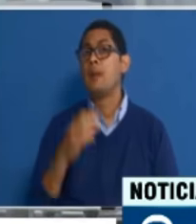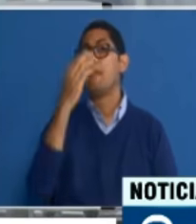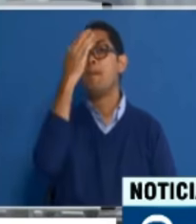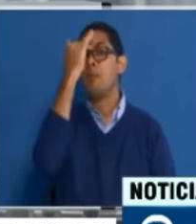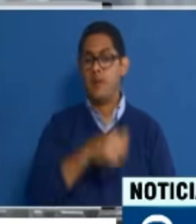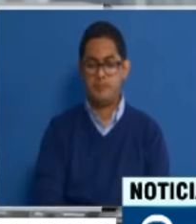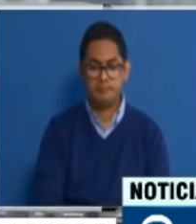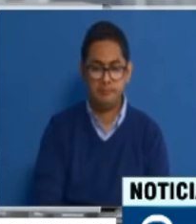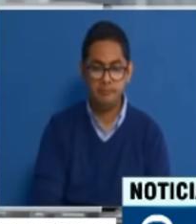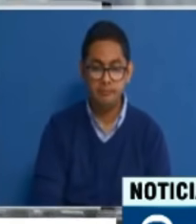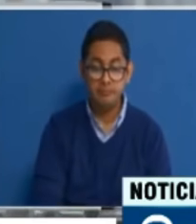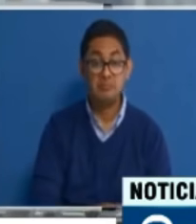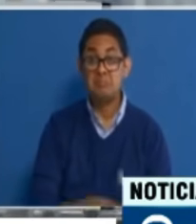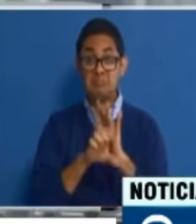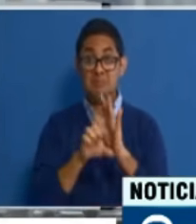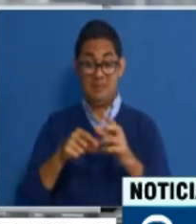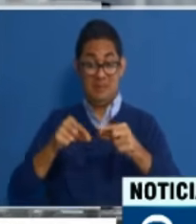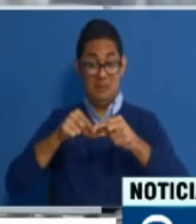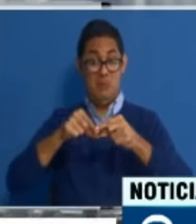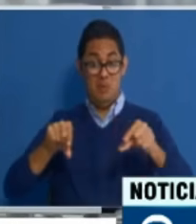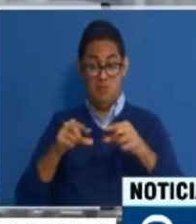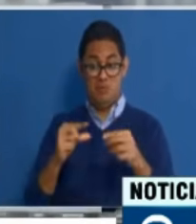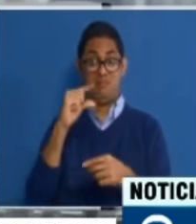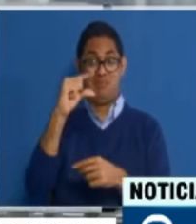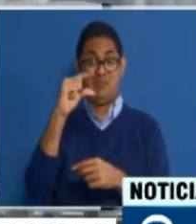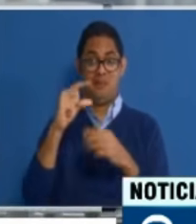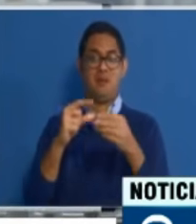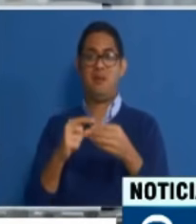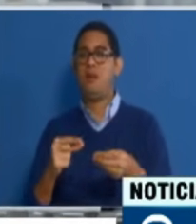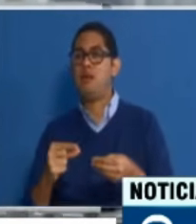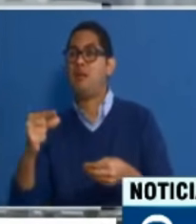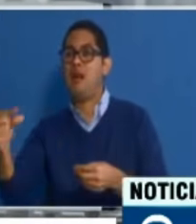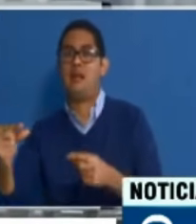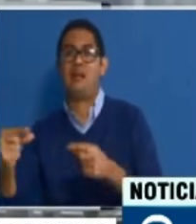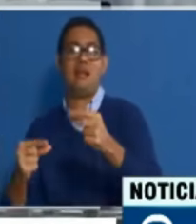es evitar la discrecionalidad, porque de un inicio fuimos muy claros.